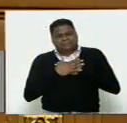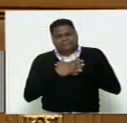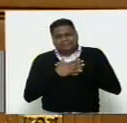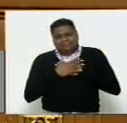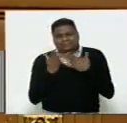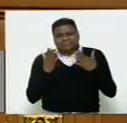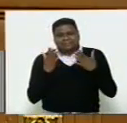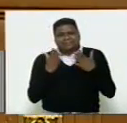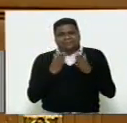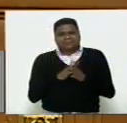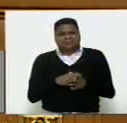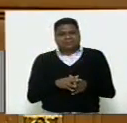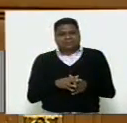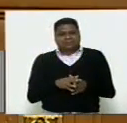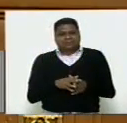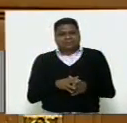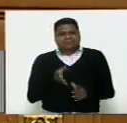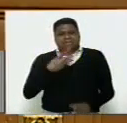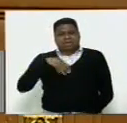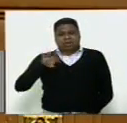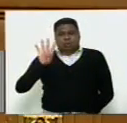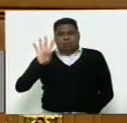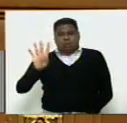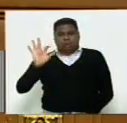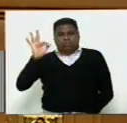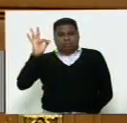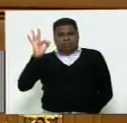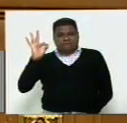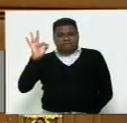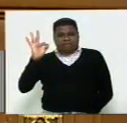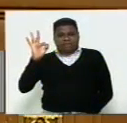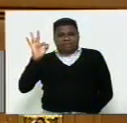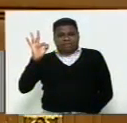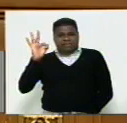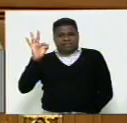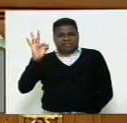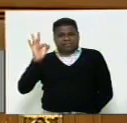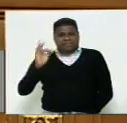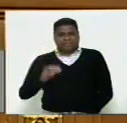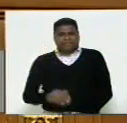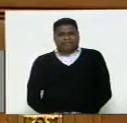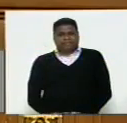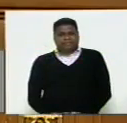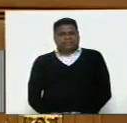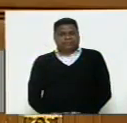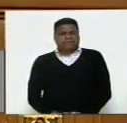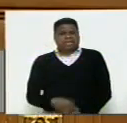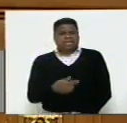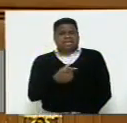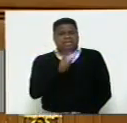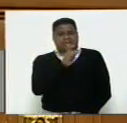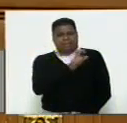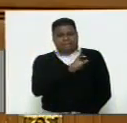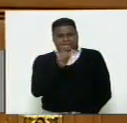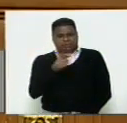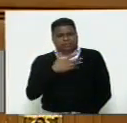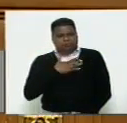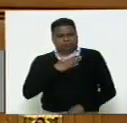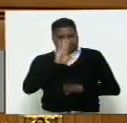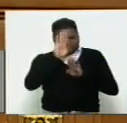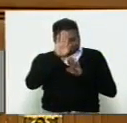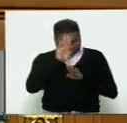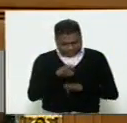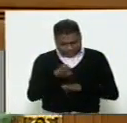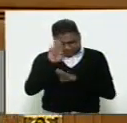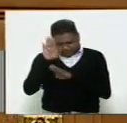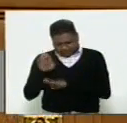heroínas del 4 de febrero, a quienes les rindo tributo,